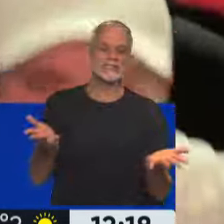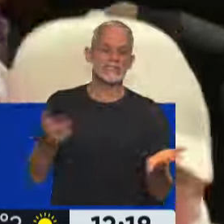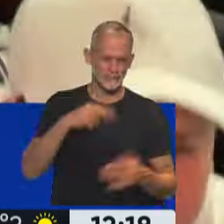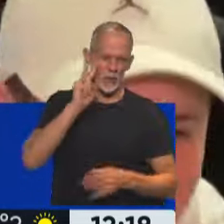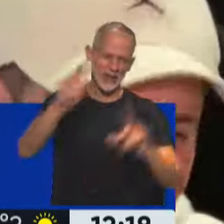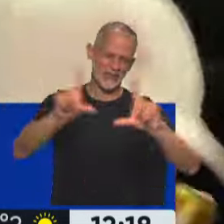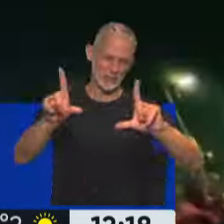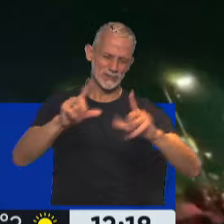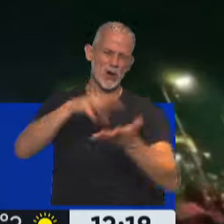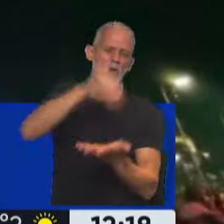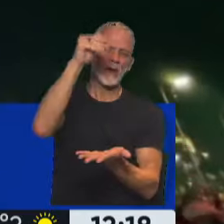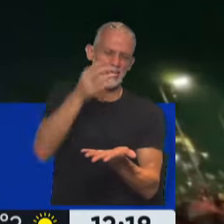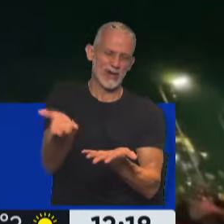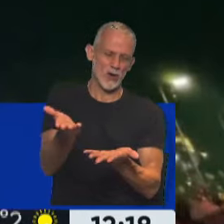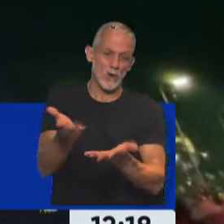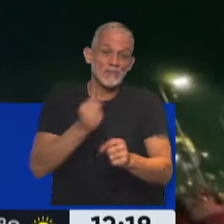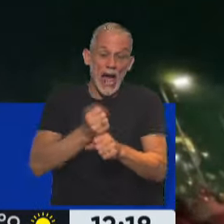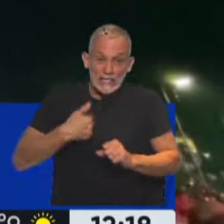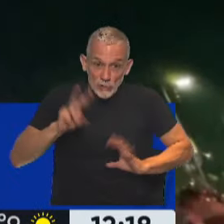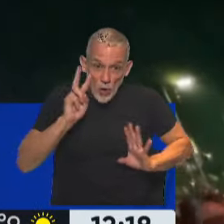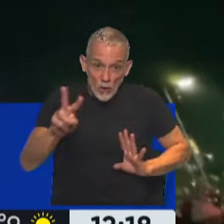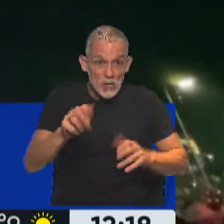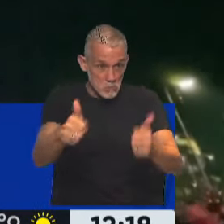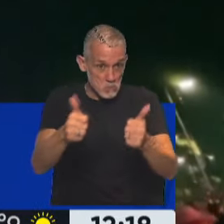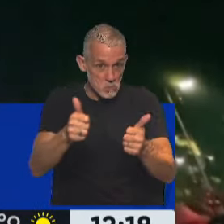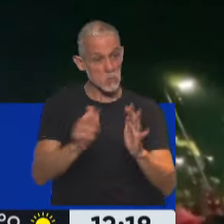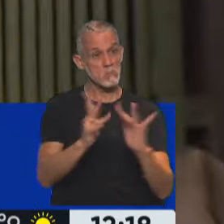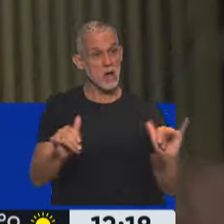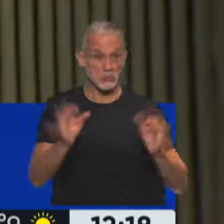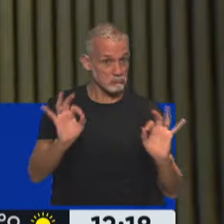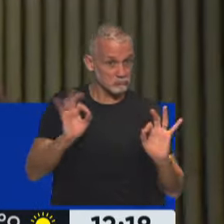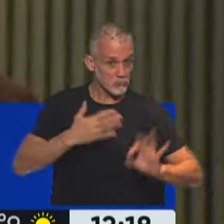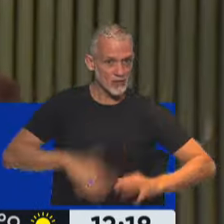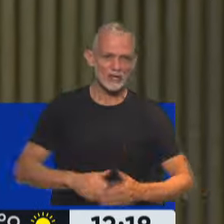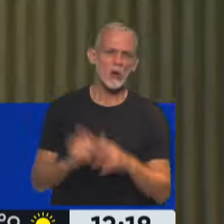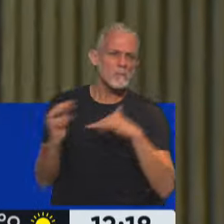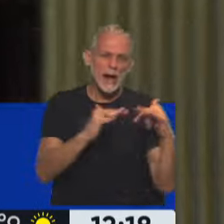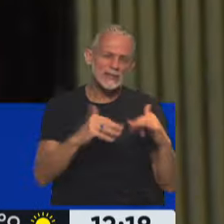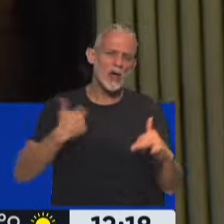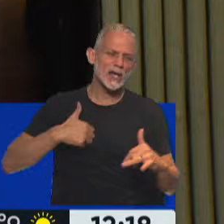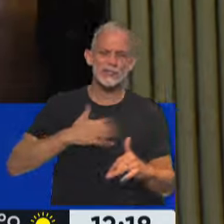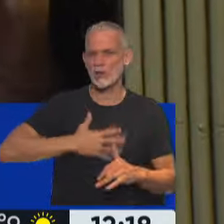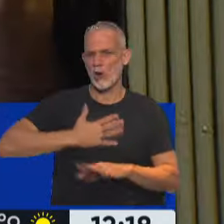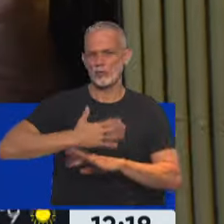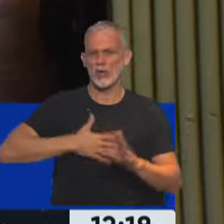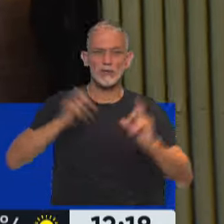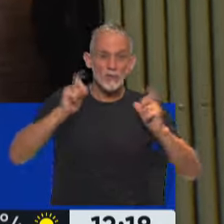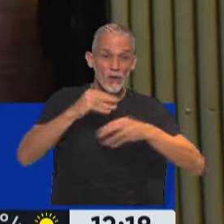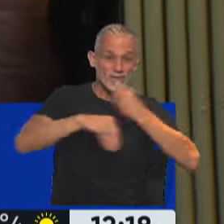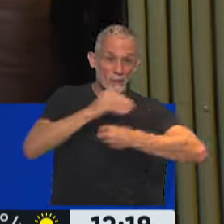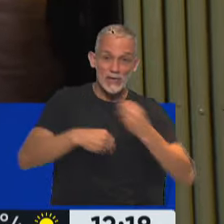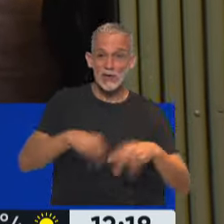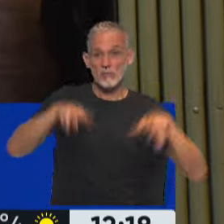la tele, lo del obelisco. Hasta lo que yo lo vi bastante pacífico. Partidazo, la Argentina, contento de poder disfrutarlo en familia